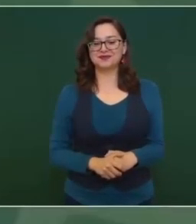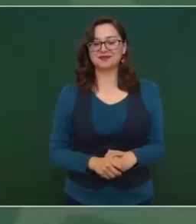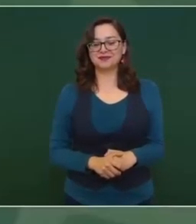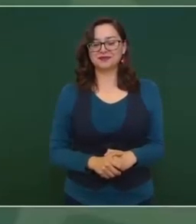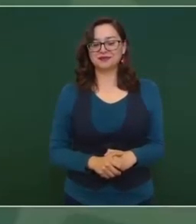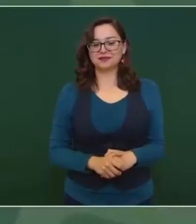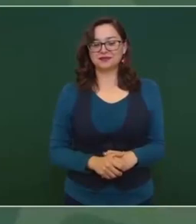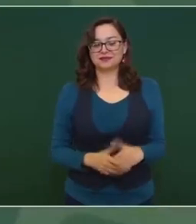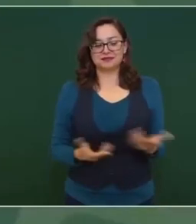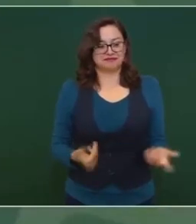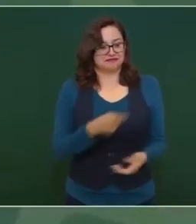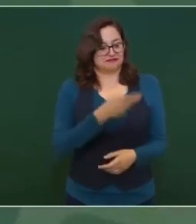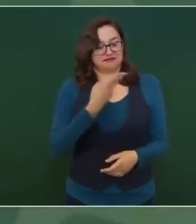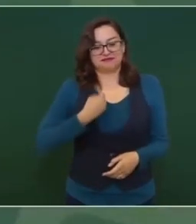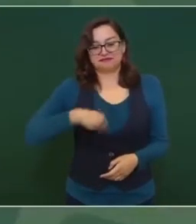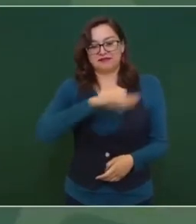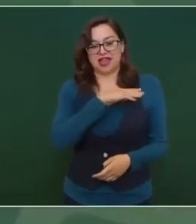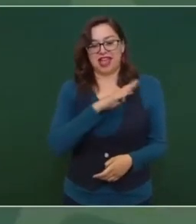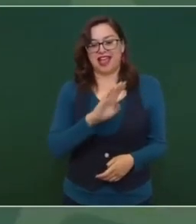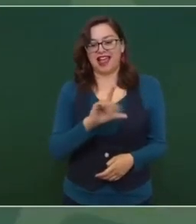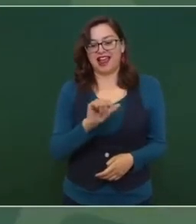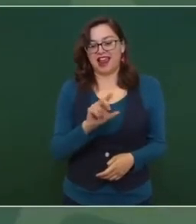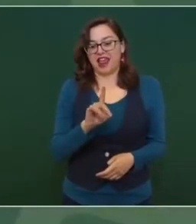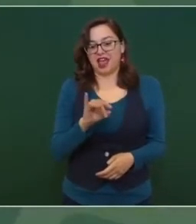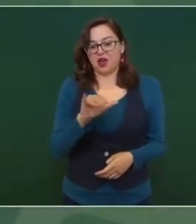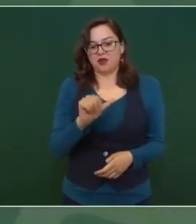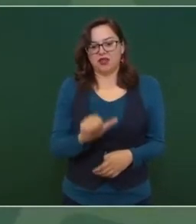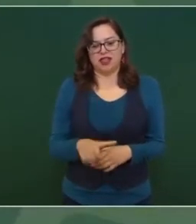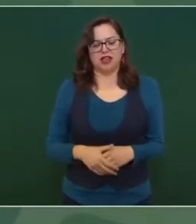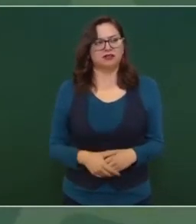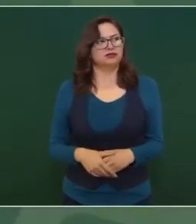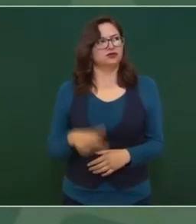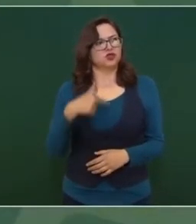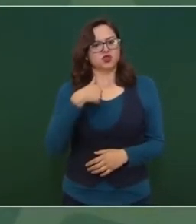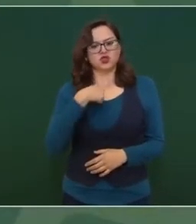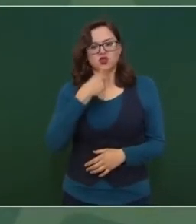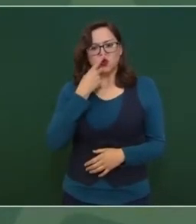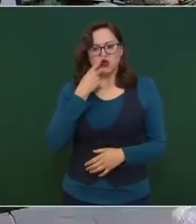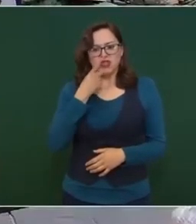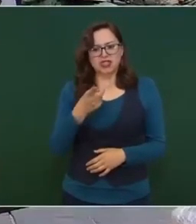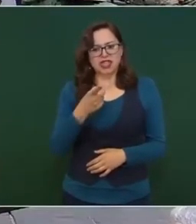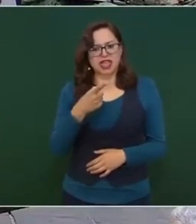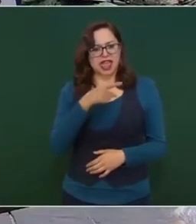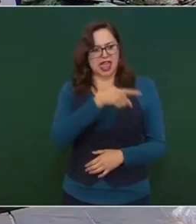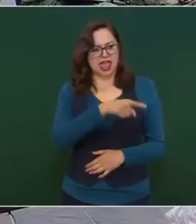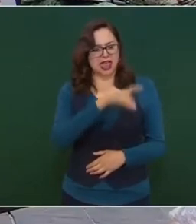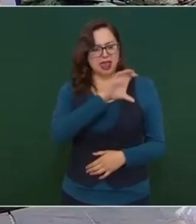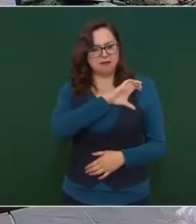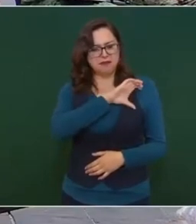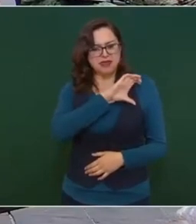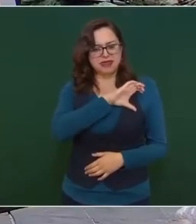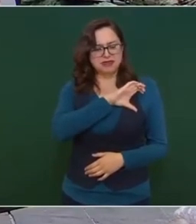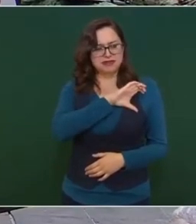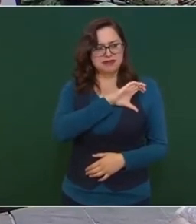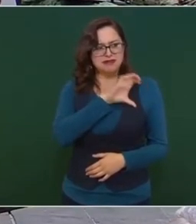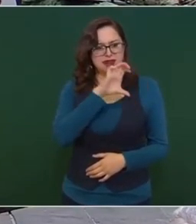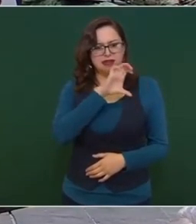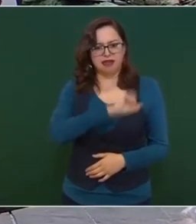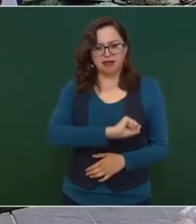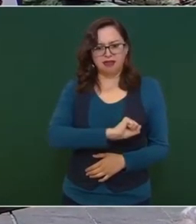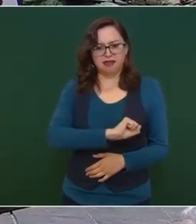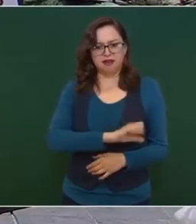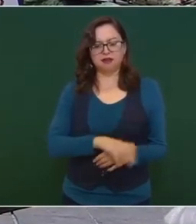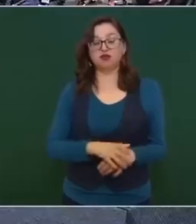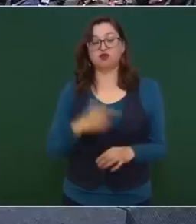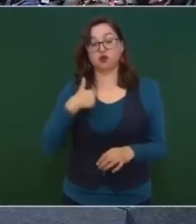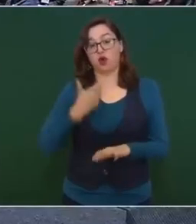desde luego Claudia, yo no sé dónde dije que ella no era. Yo le pregunté en una conferencia de prensa y dijo, no, no es